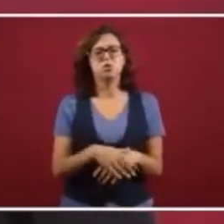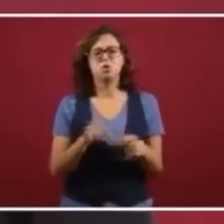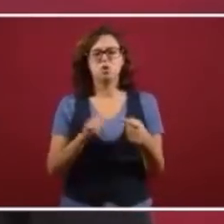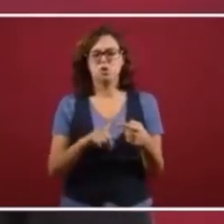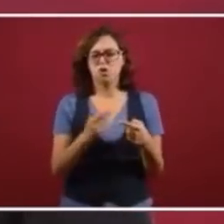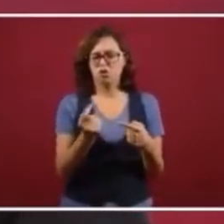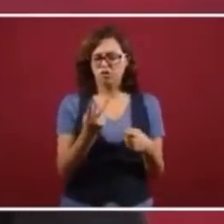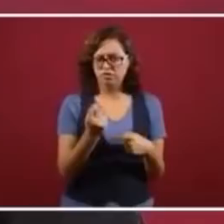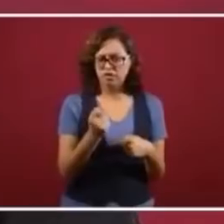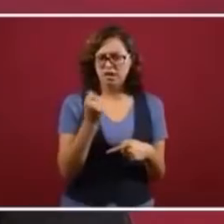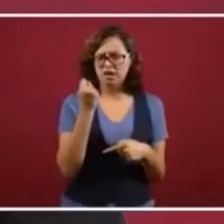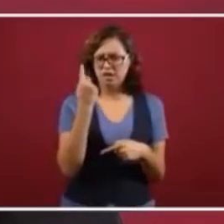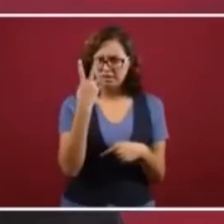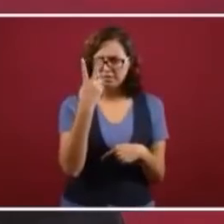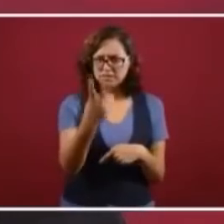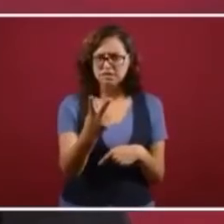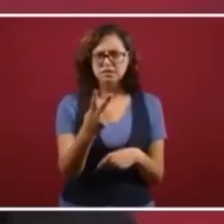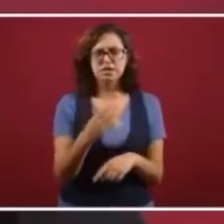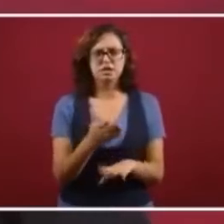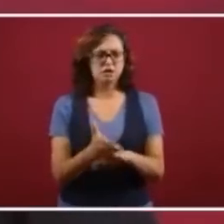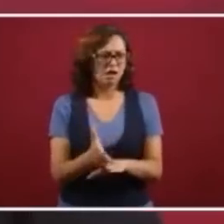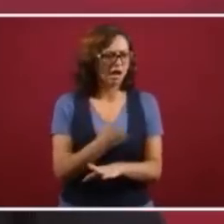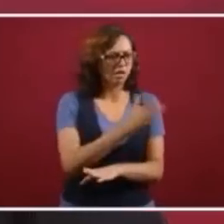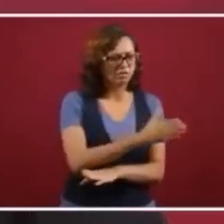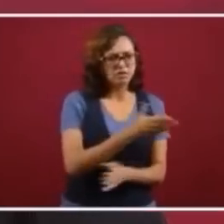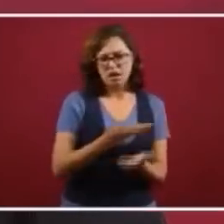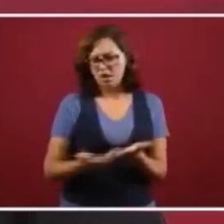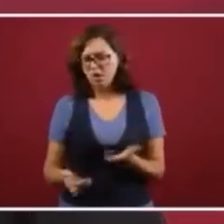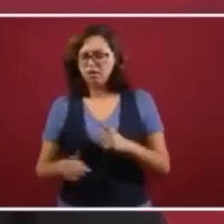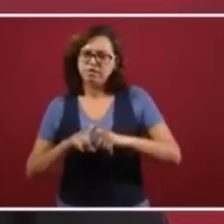Televisa, ya no es lo mismo que antes,